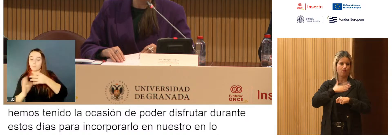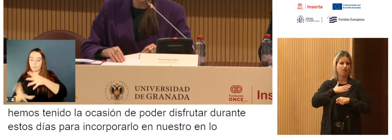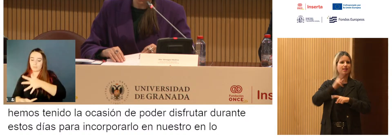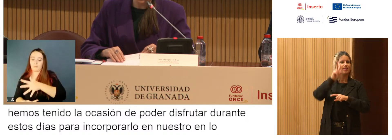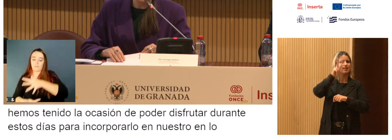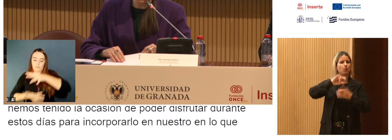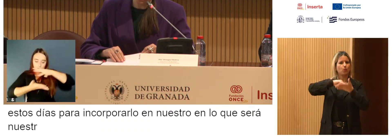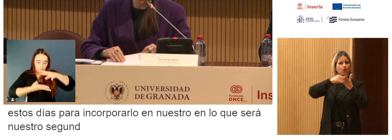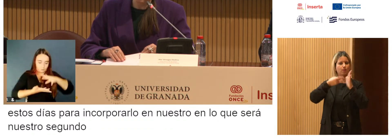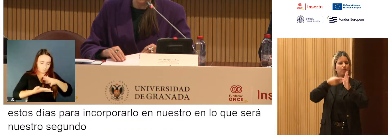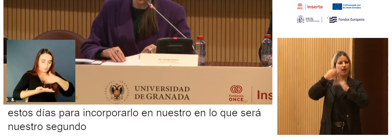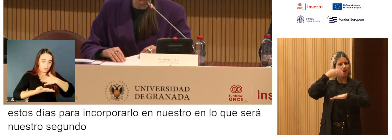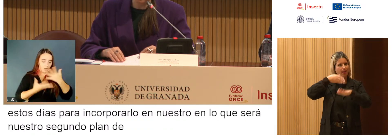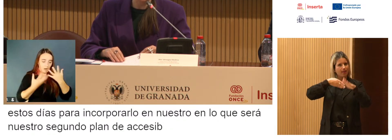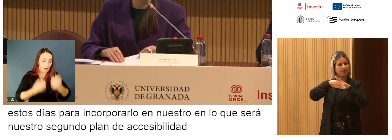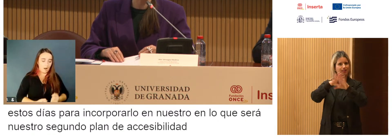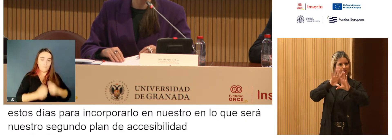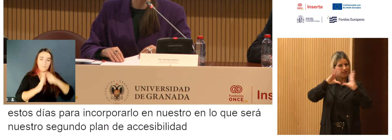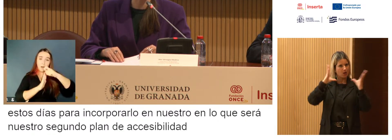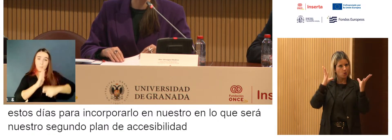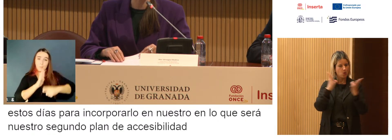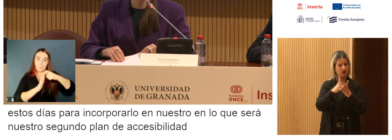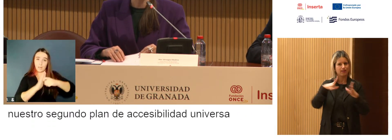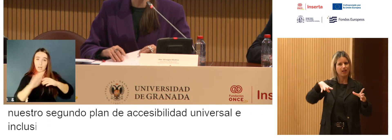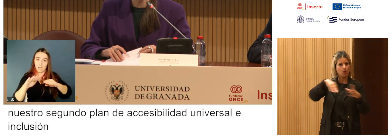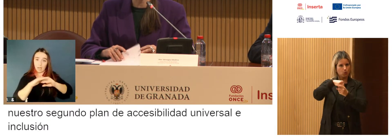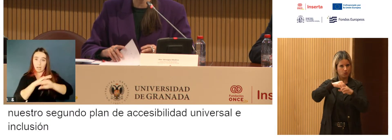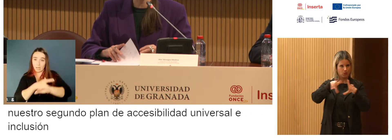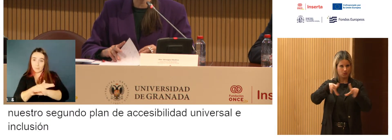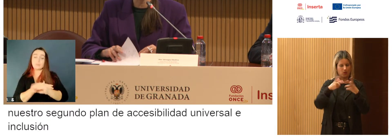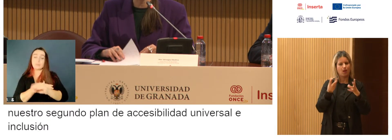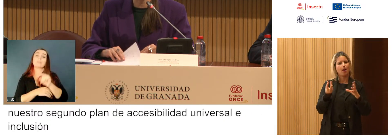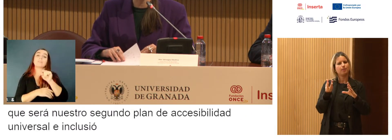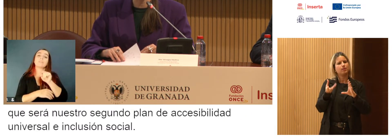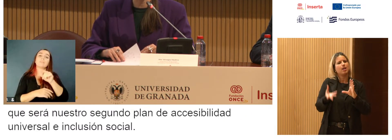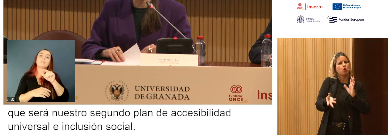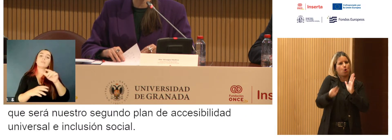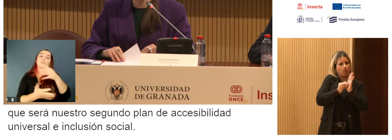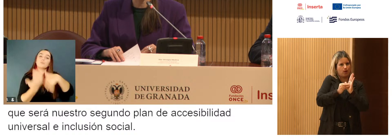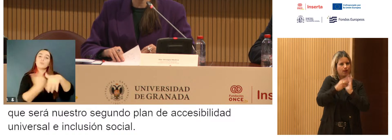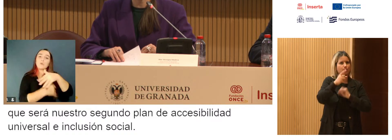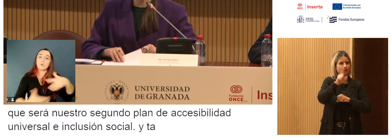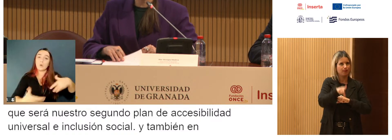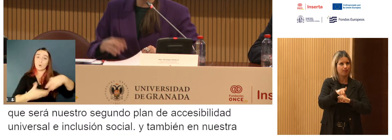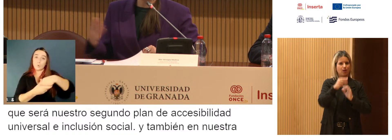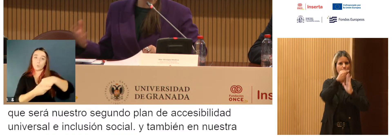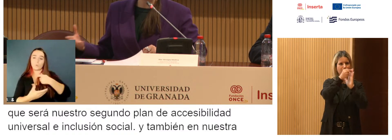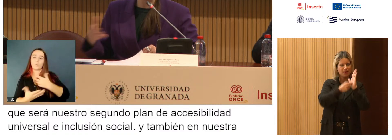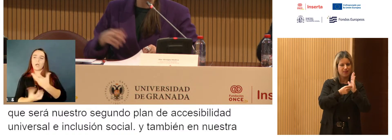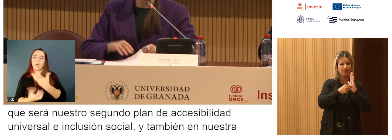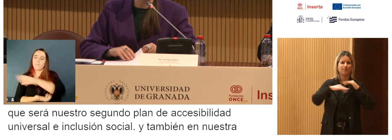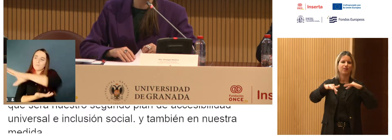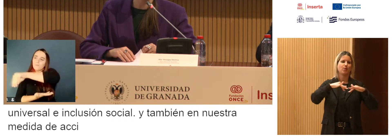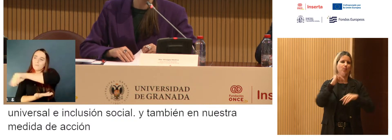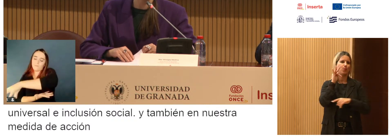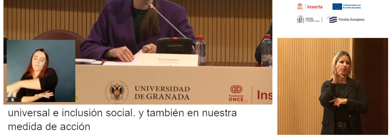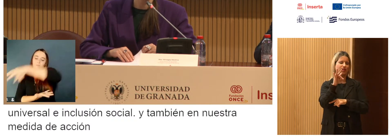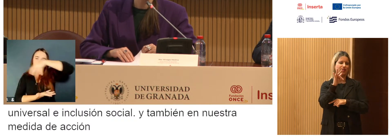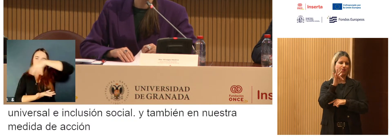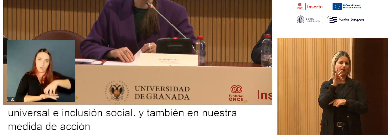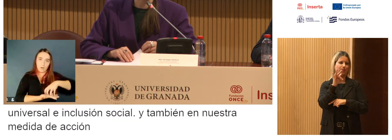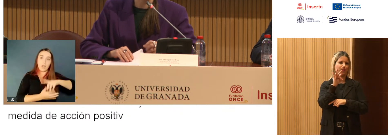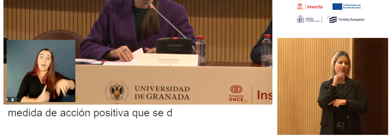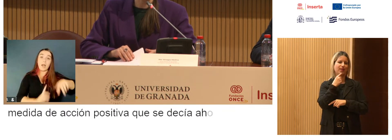segundo plan de accesibilidad universal e inclusión social y también en nuestras medidas de acción positiva, que se decía ahora